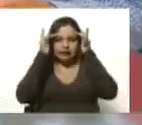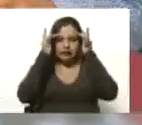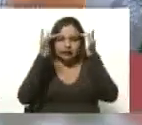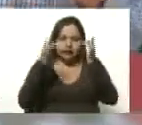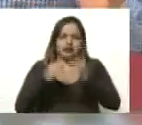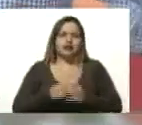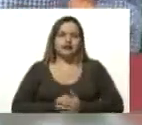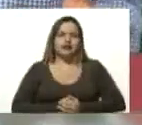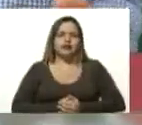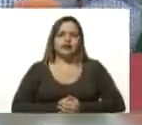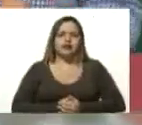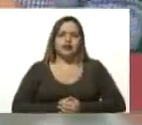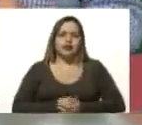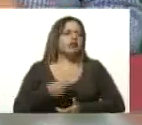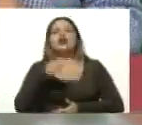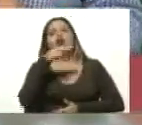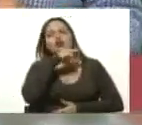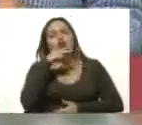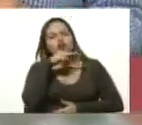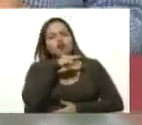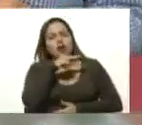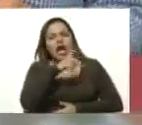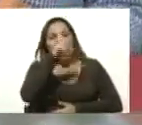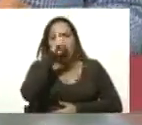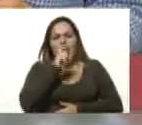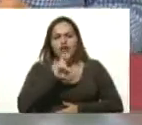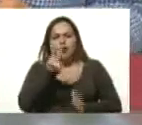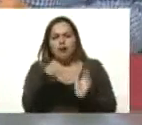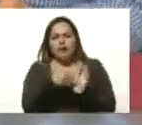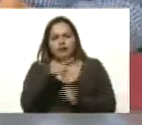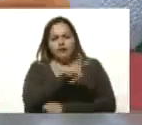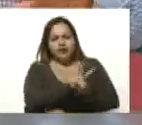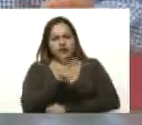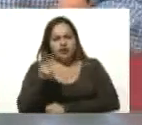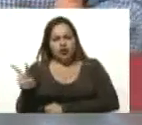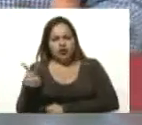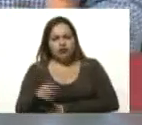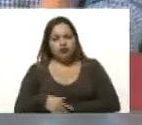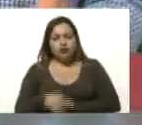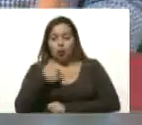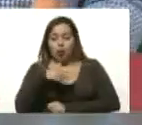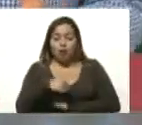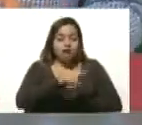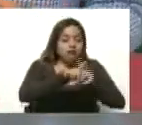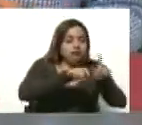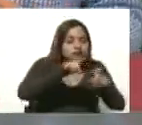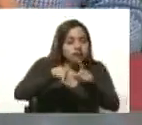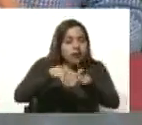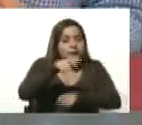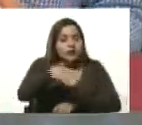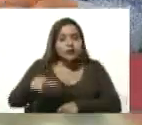Monitor País de octubre del 2022 le preguntamos a los venezolanos,